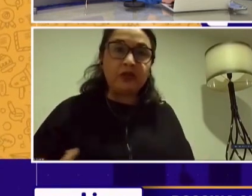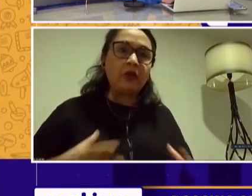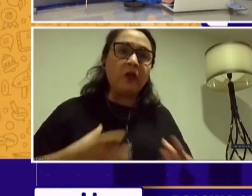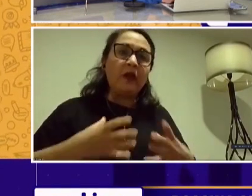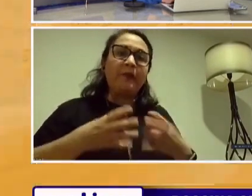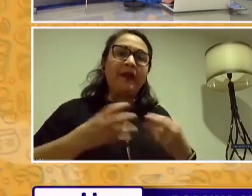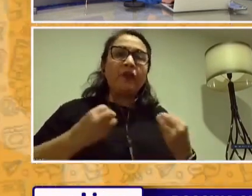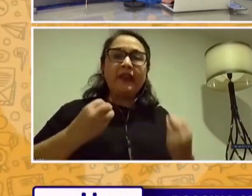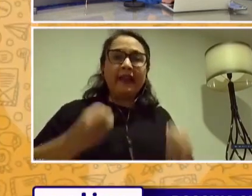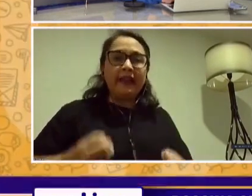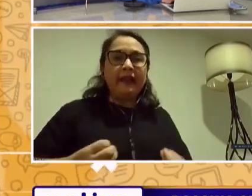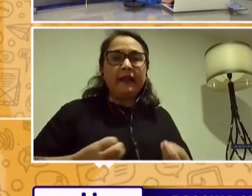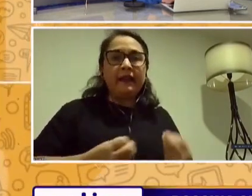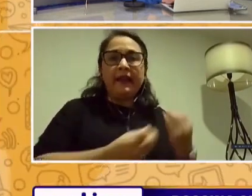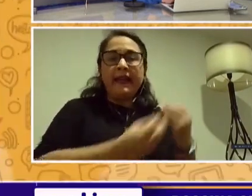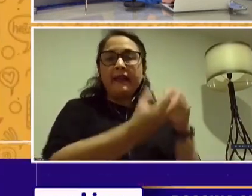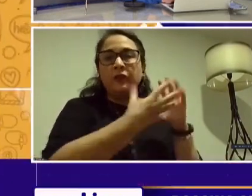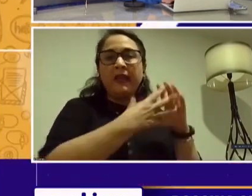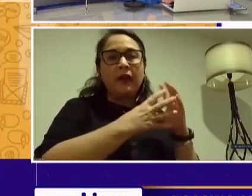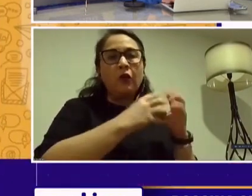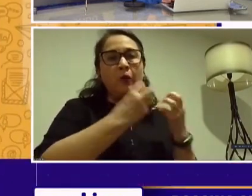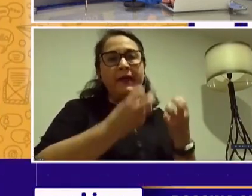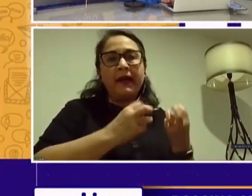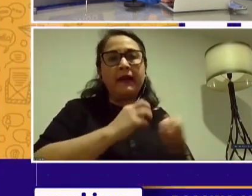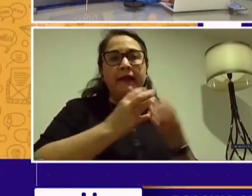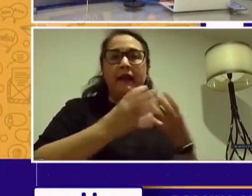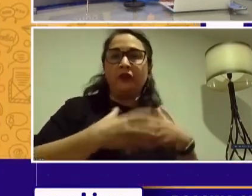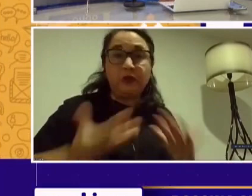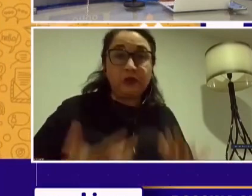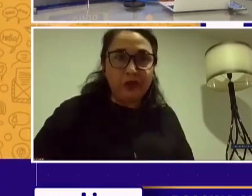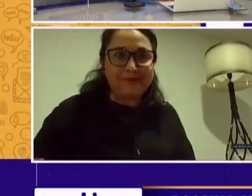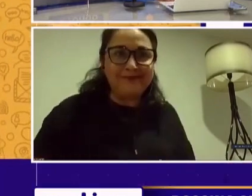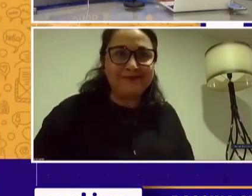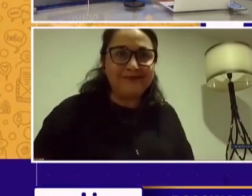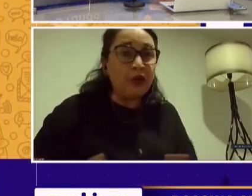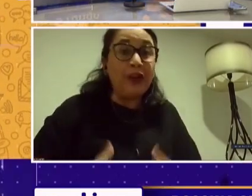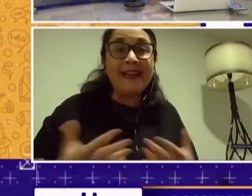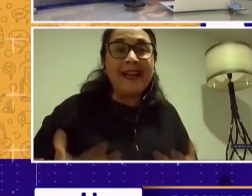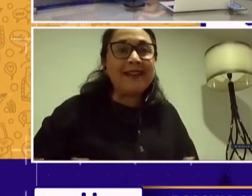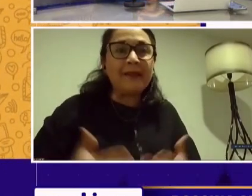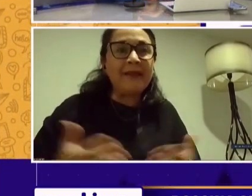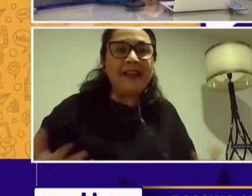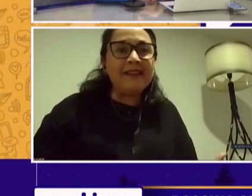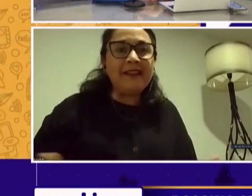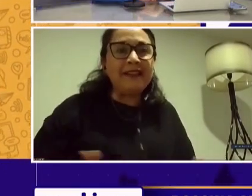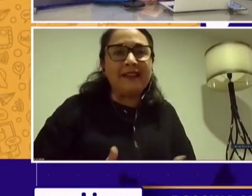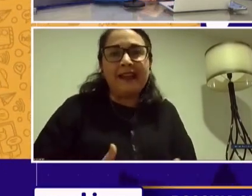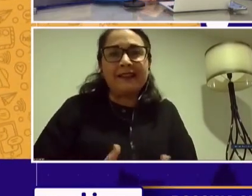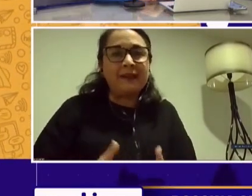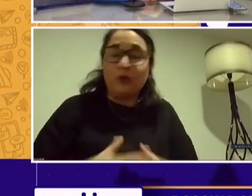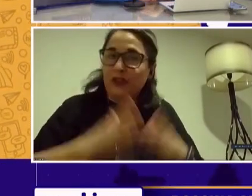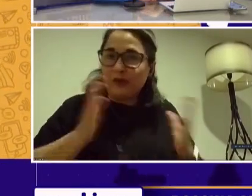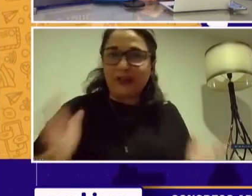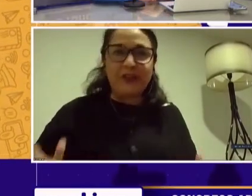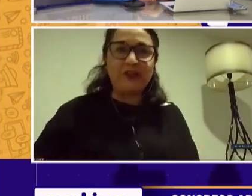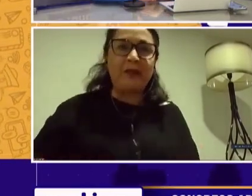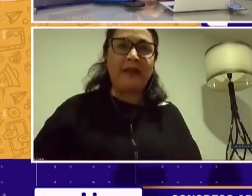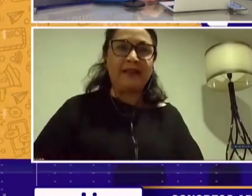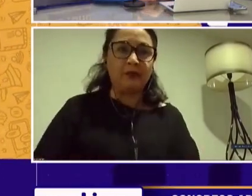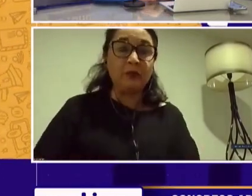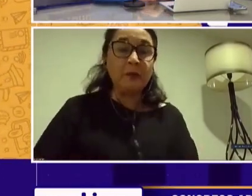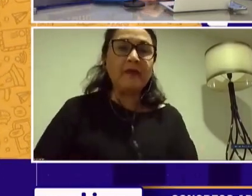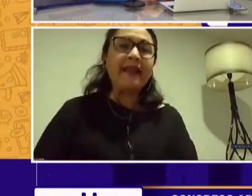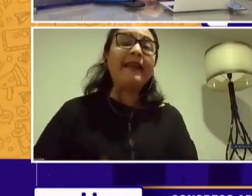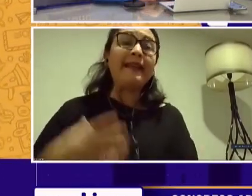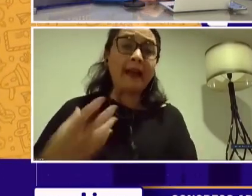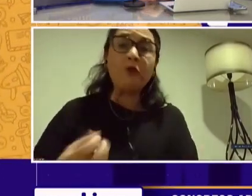peligroso, pero que es una copia de la Constitución, de lo que ya está vigente desde hace muchísimos años en el